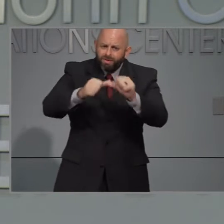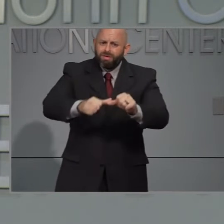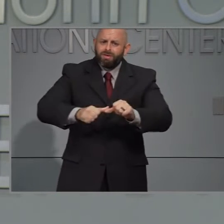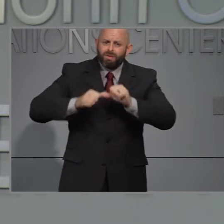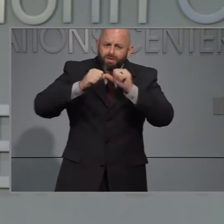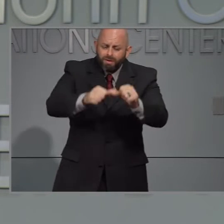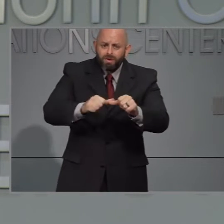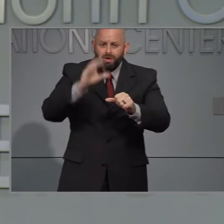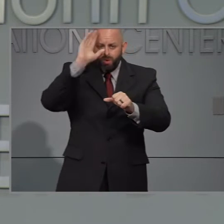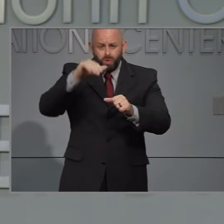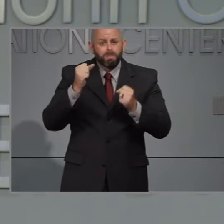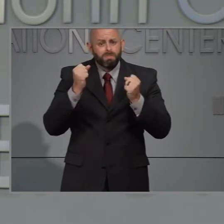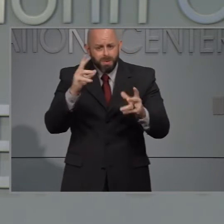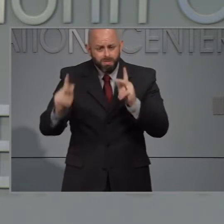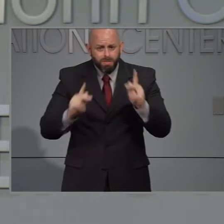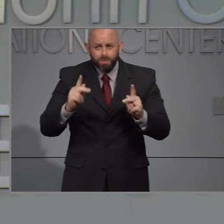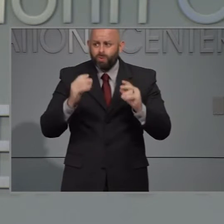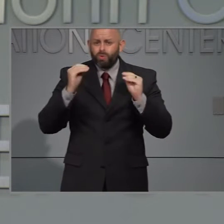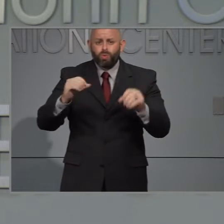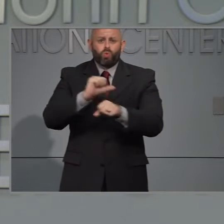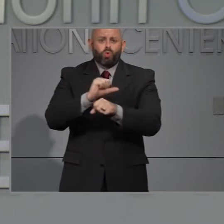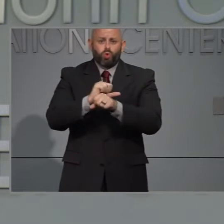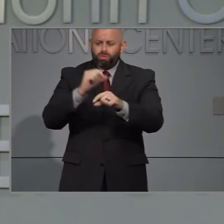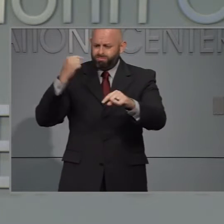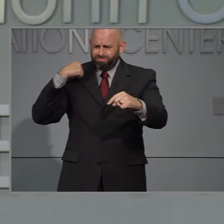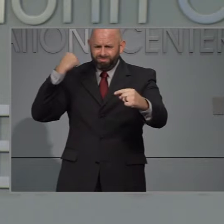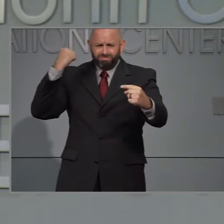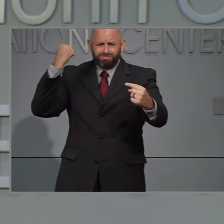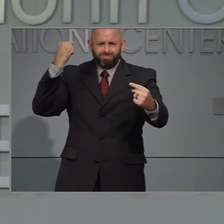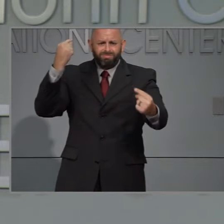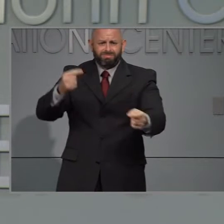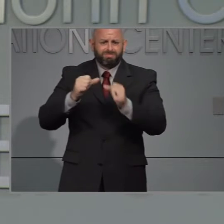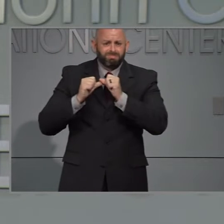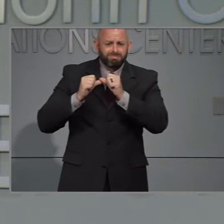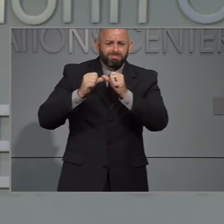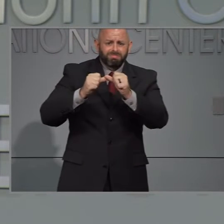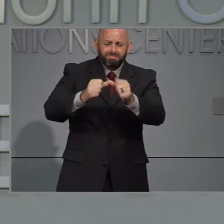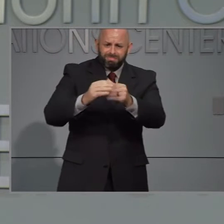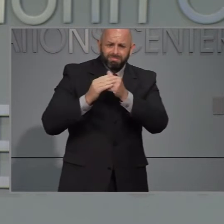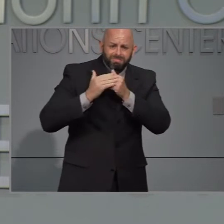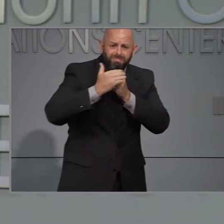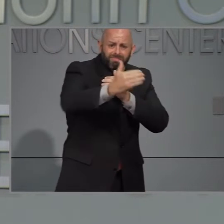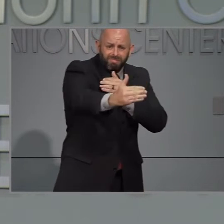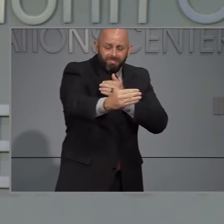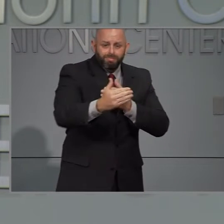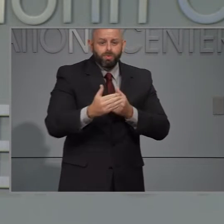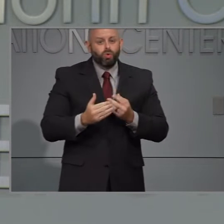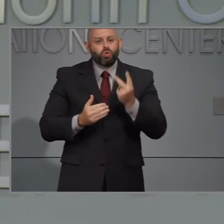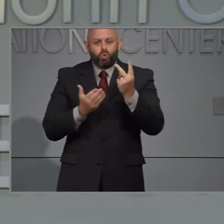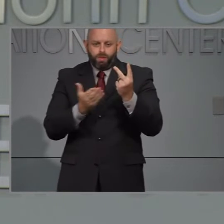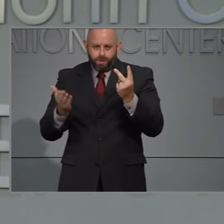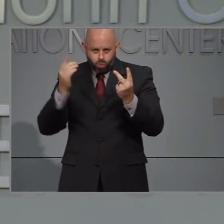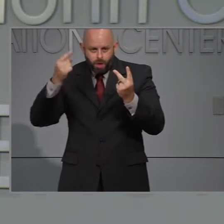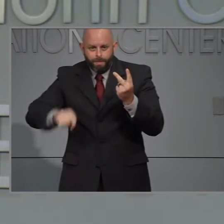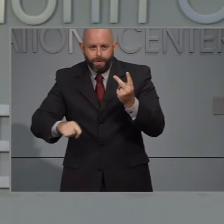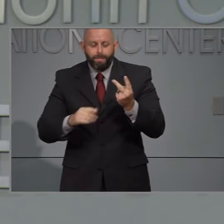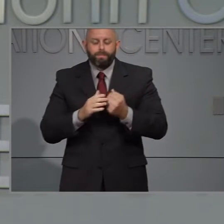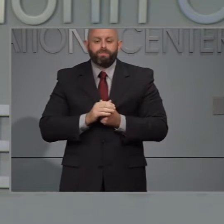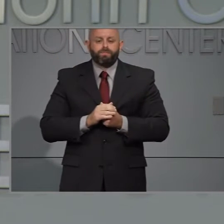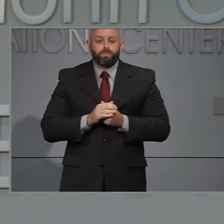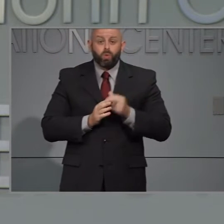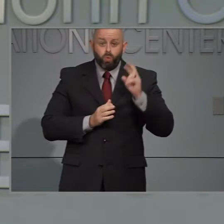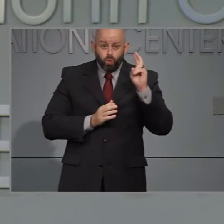tiempo. Dos cosas van a pasar. Número uno, que el Congreso estará de acuerdo en tener dinero